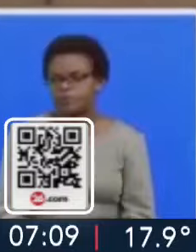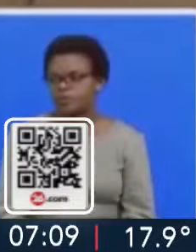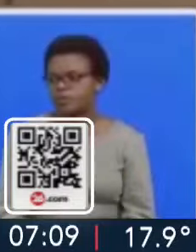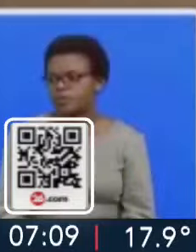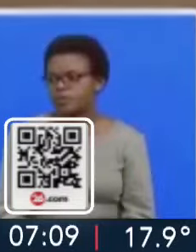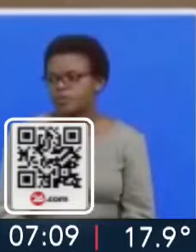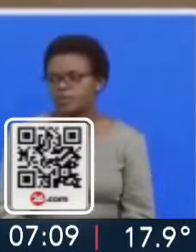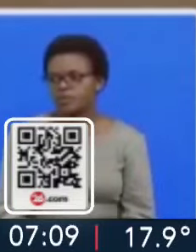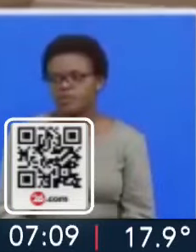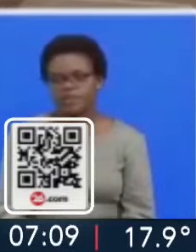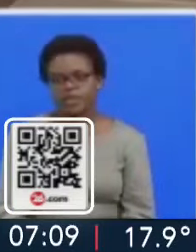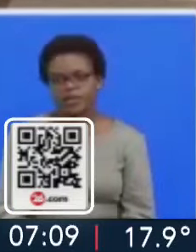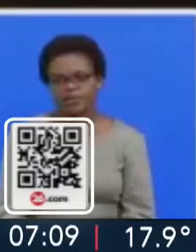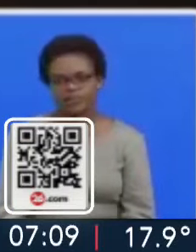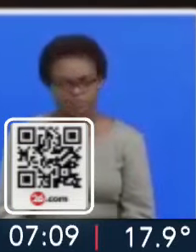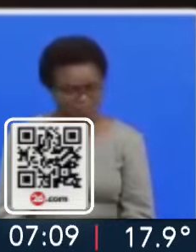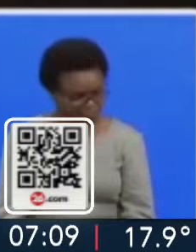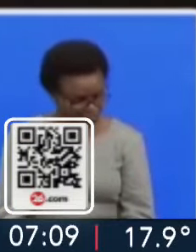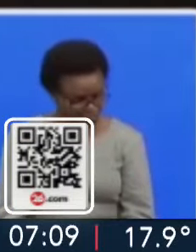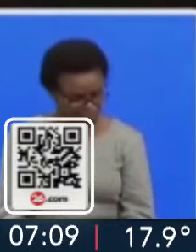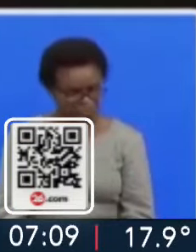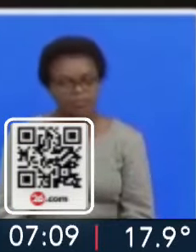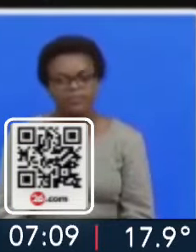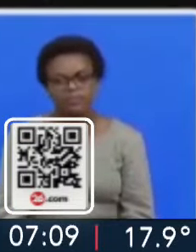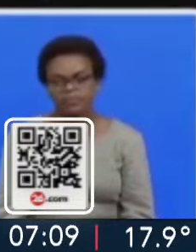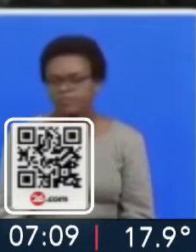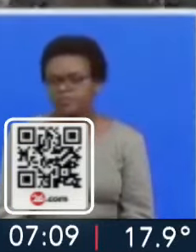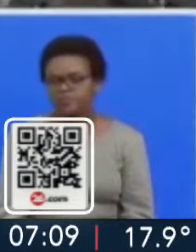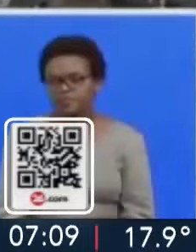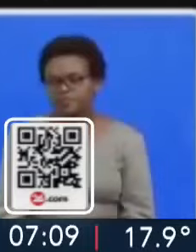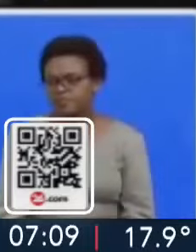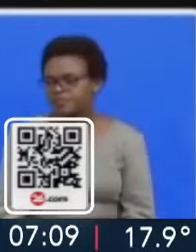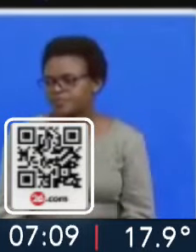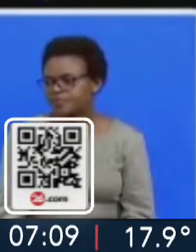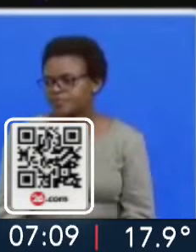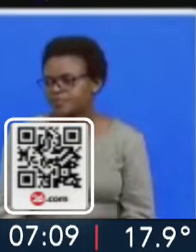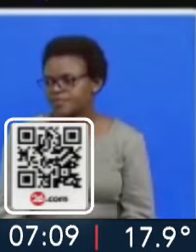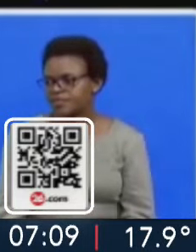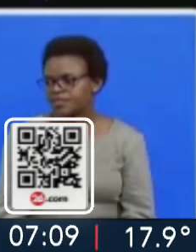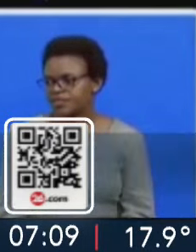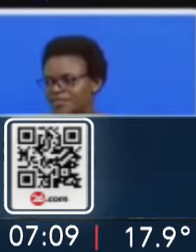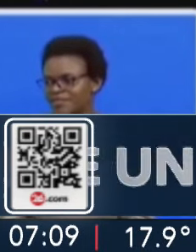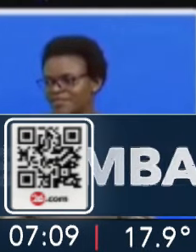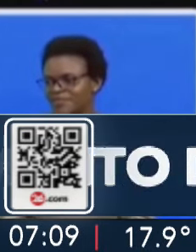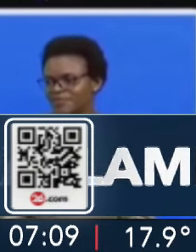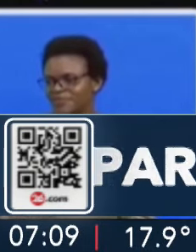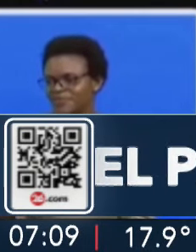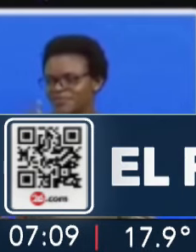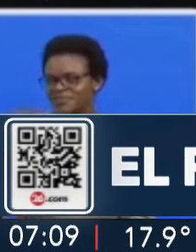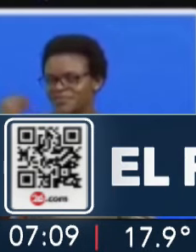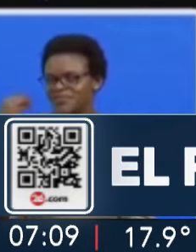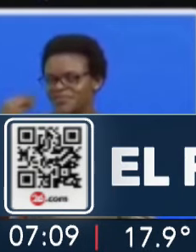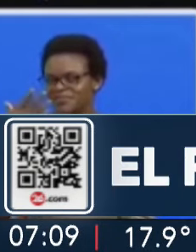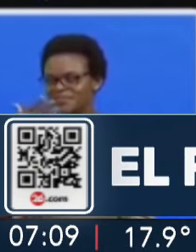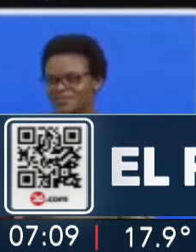el ministro de finanzas tuli cube concluía su discurso sobre el presupuesto dejando al presidente